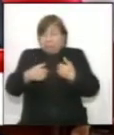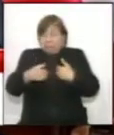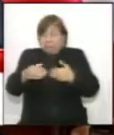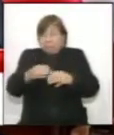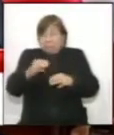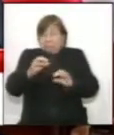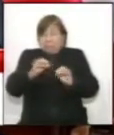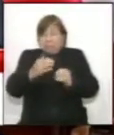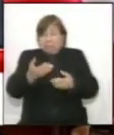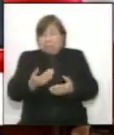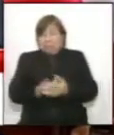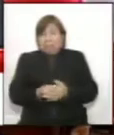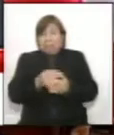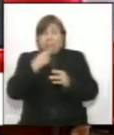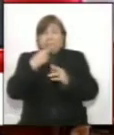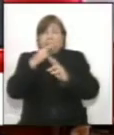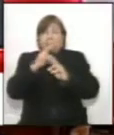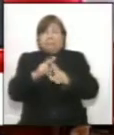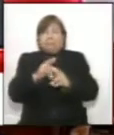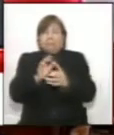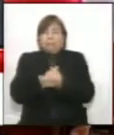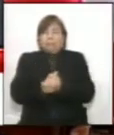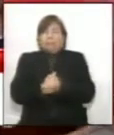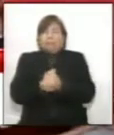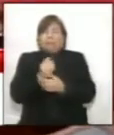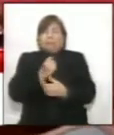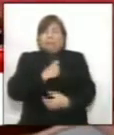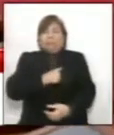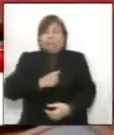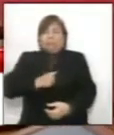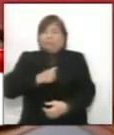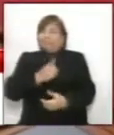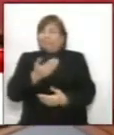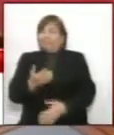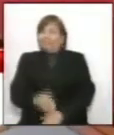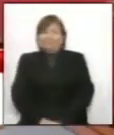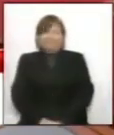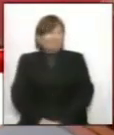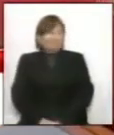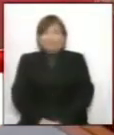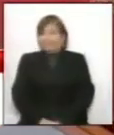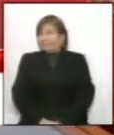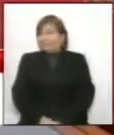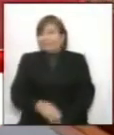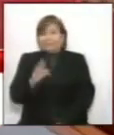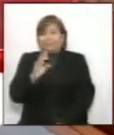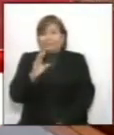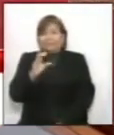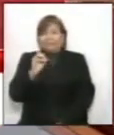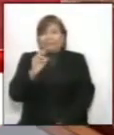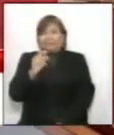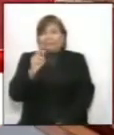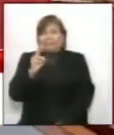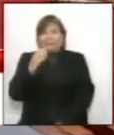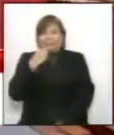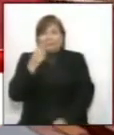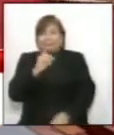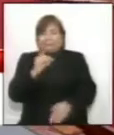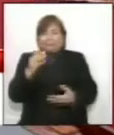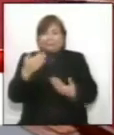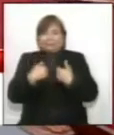población quiere resultados y lamentablemente el señor Cateriano no ha tenido resultados. Por eso se cayó su